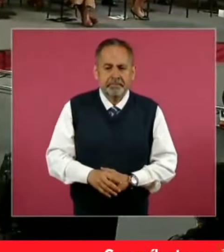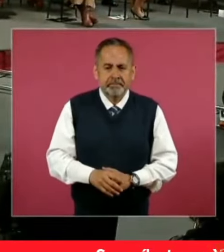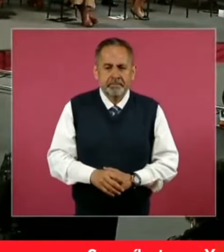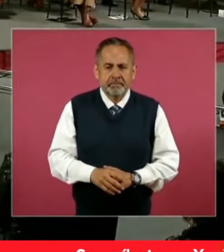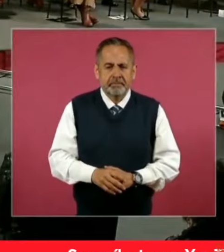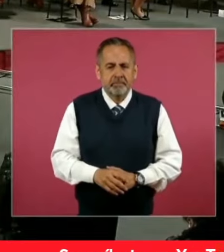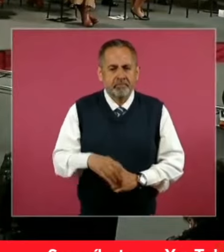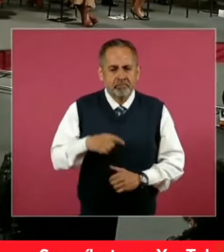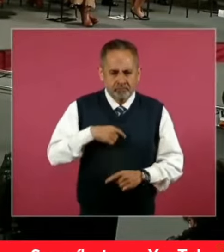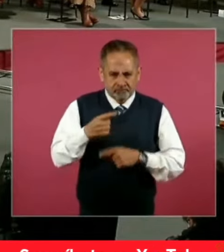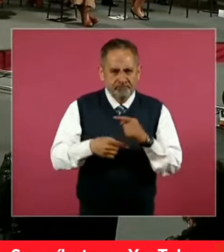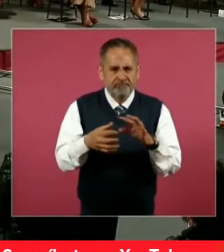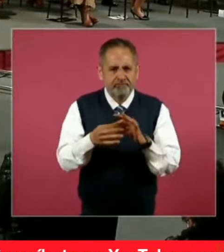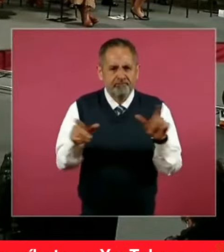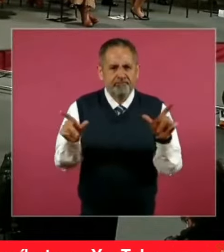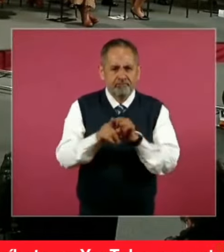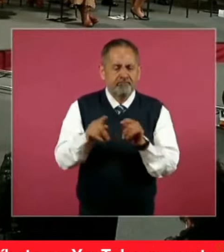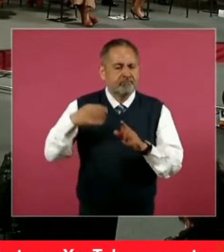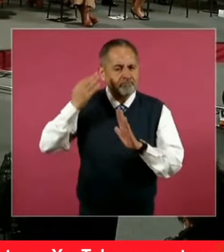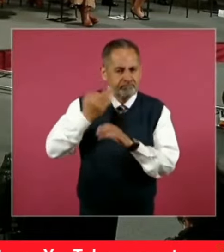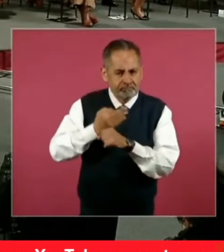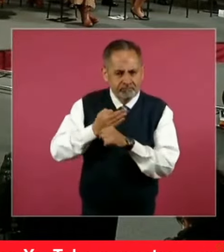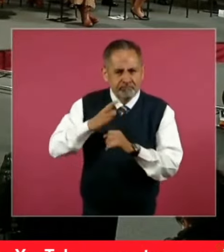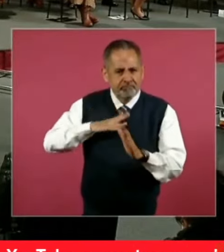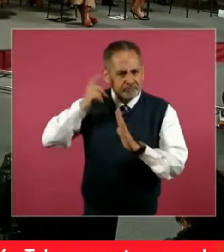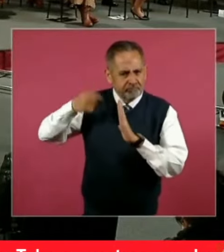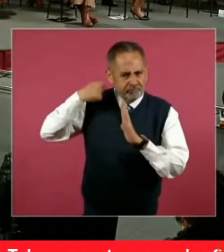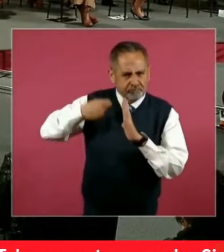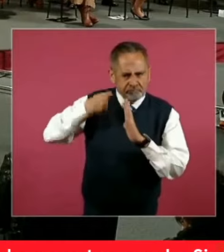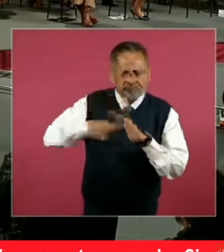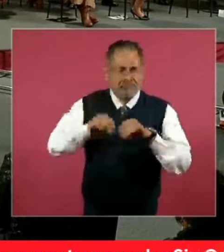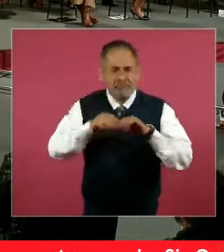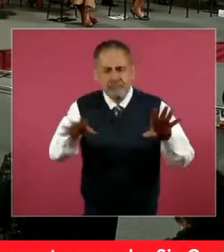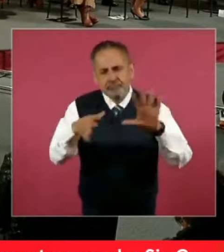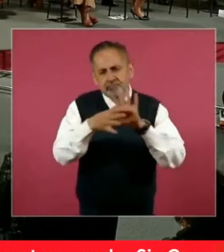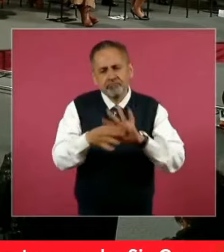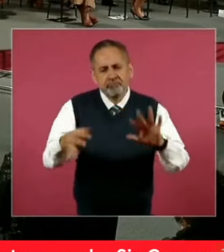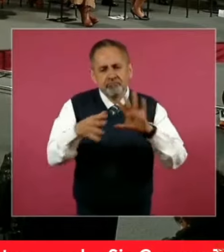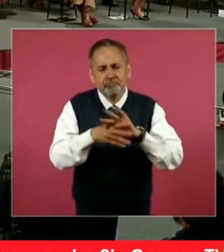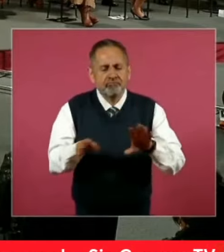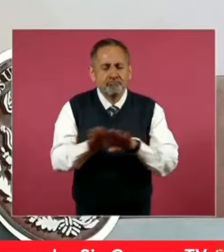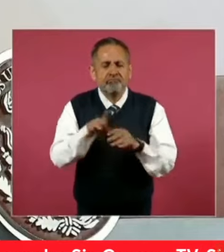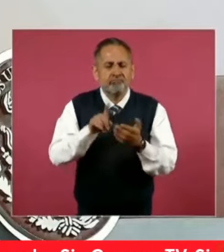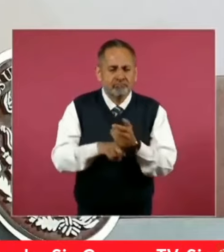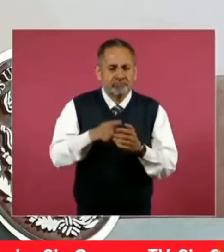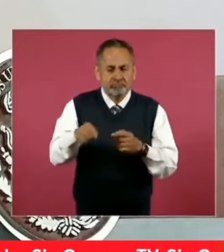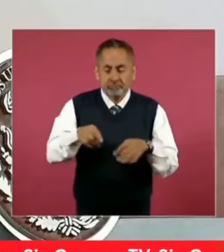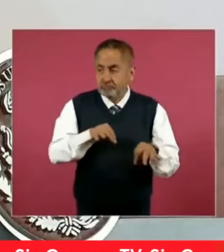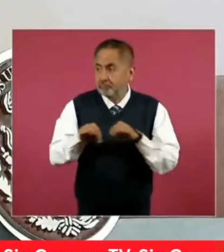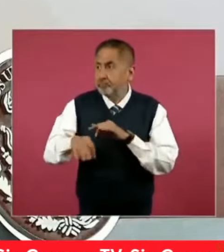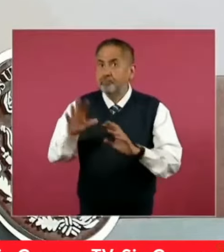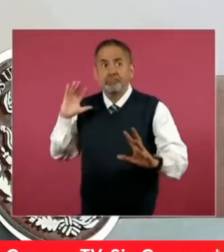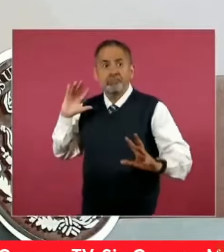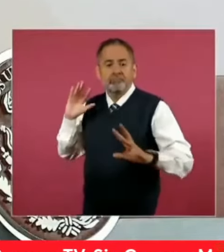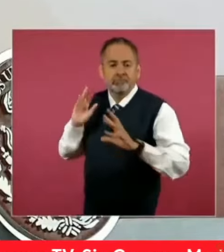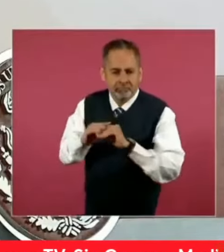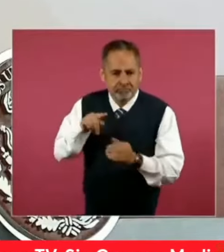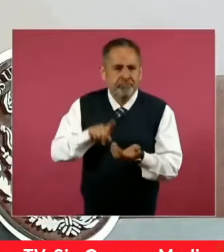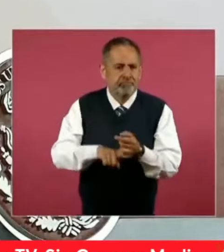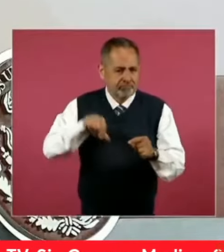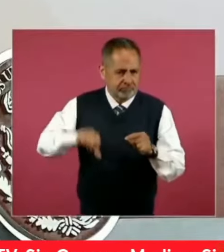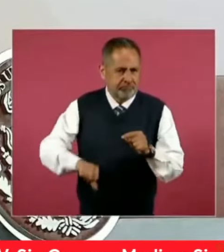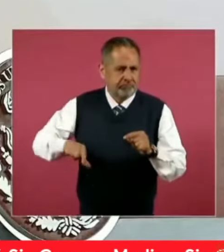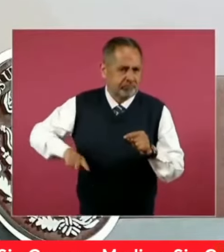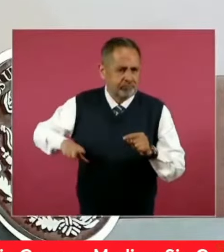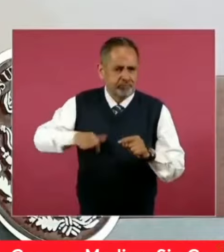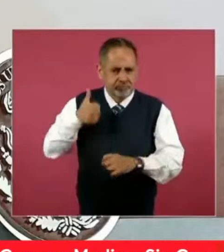Tengo que ser breve. Hay un video que habla en general del gran trabajo que ha hecho este gobierno en favor de